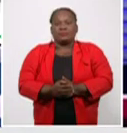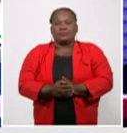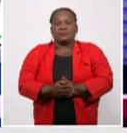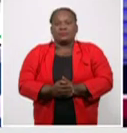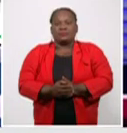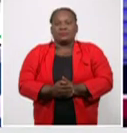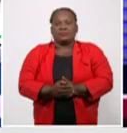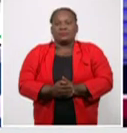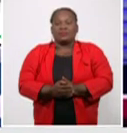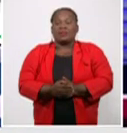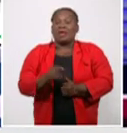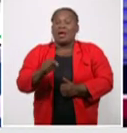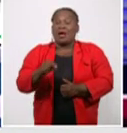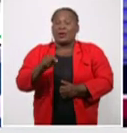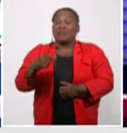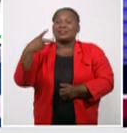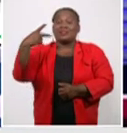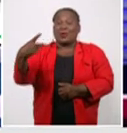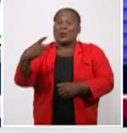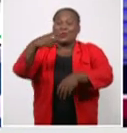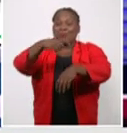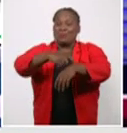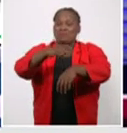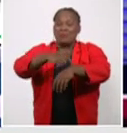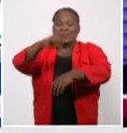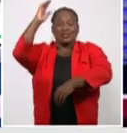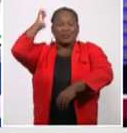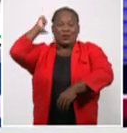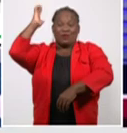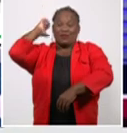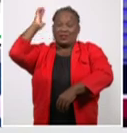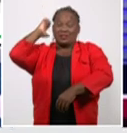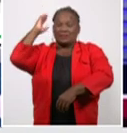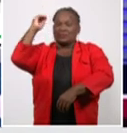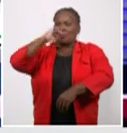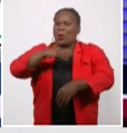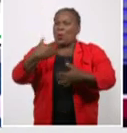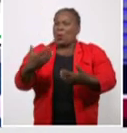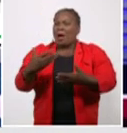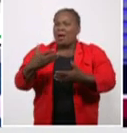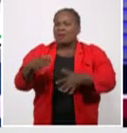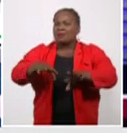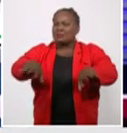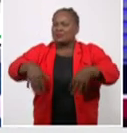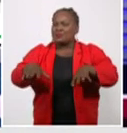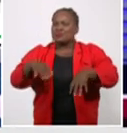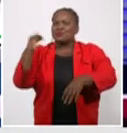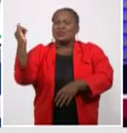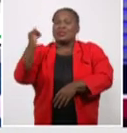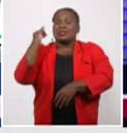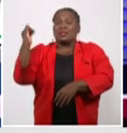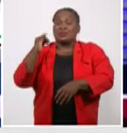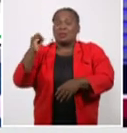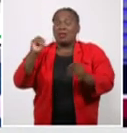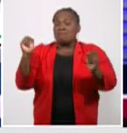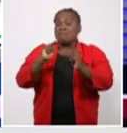Y entramos en el segundo momento de conferencia para conocer cuál es la situación internacional debido al impacto de la COVID-19. Nos acompaña